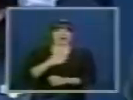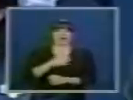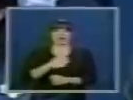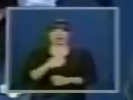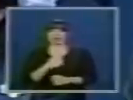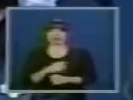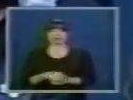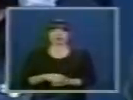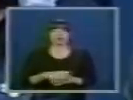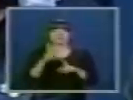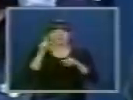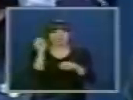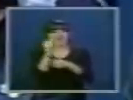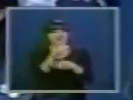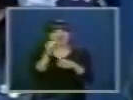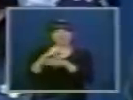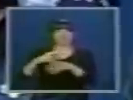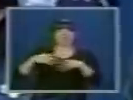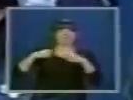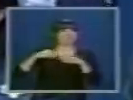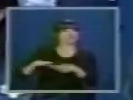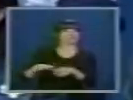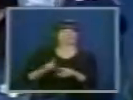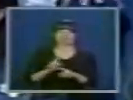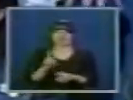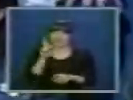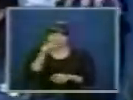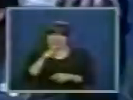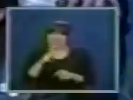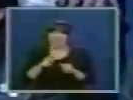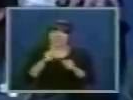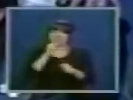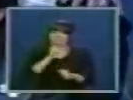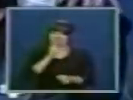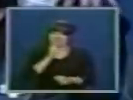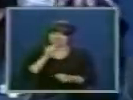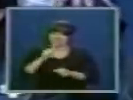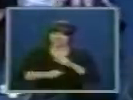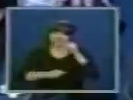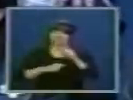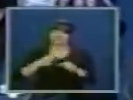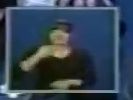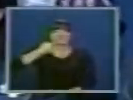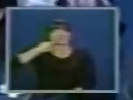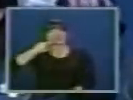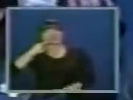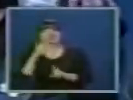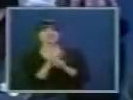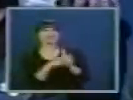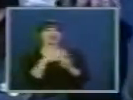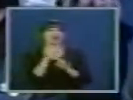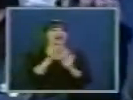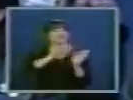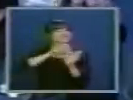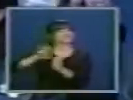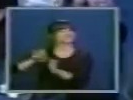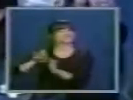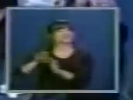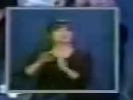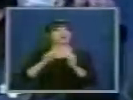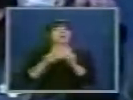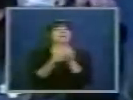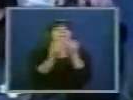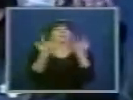Hay que vencer la intransigencia. Hay que resistir a la tentación del chantaje. El pluralismo político